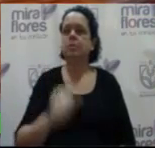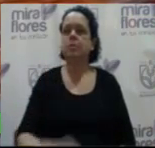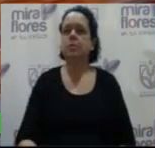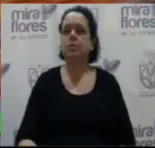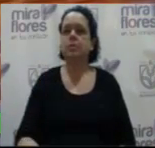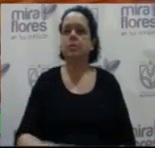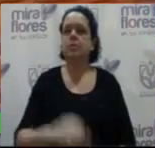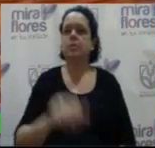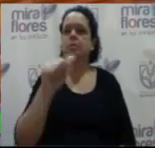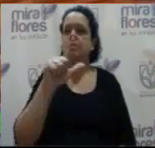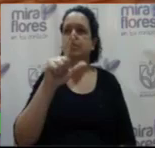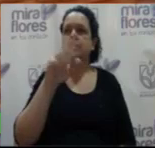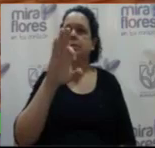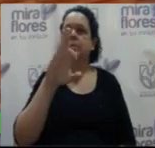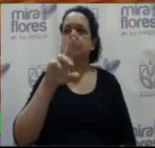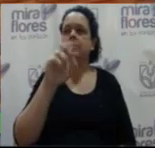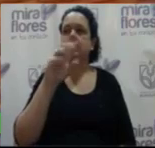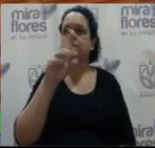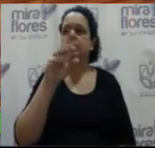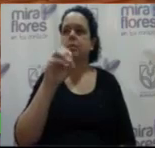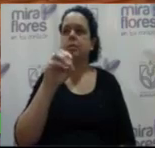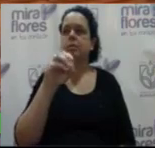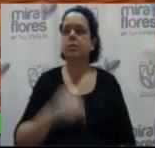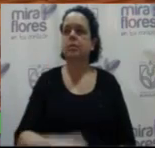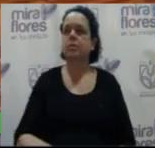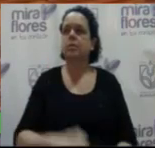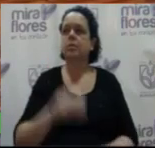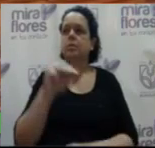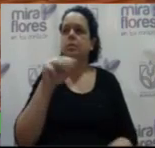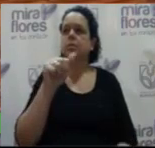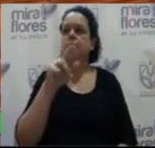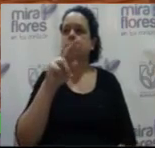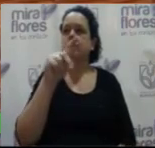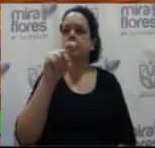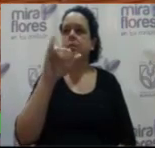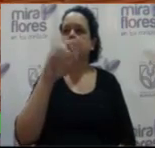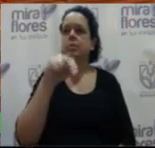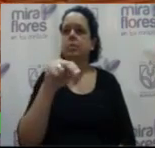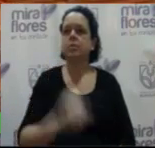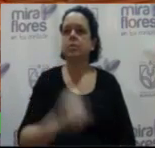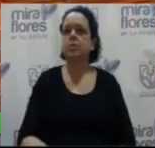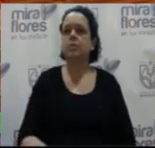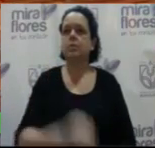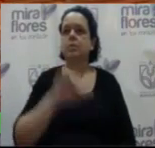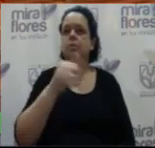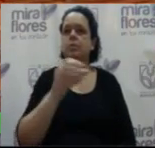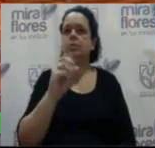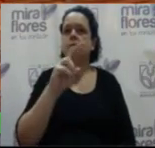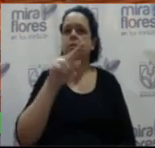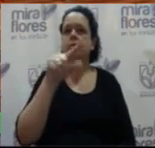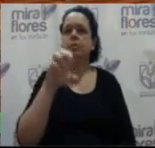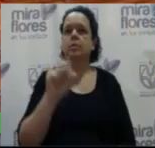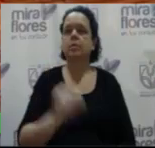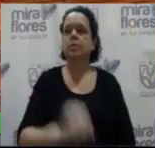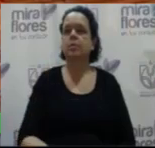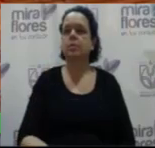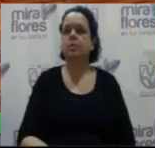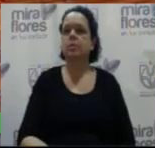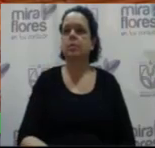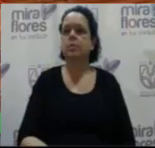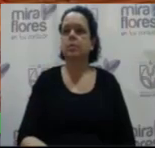señor Alfredo Ligabriel, señor Martín Bustamante Castro, señor Jorge de Albertis González del Riego,